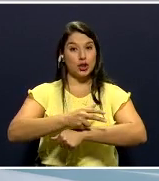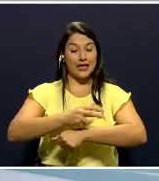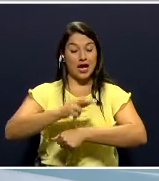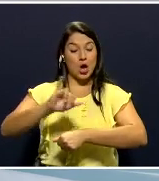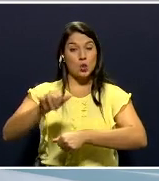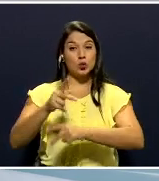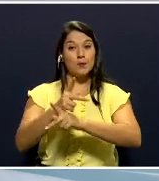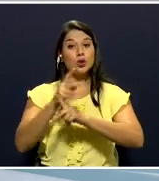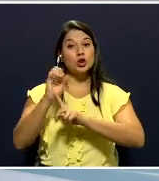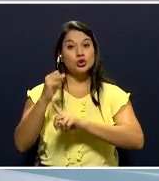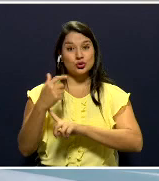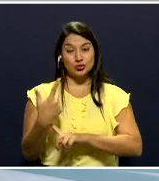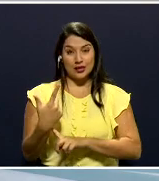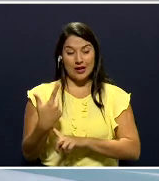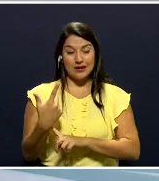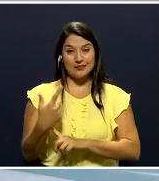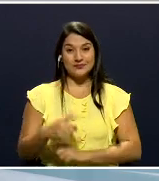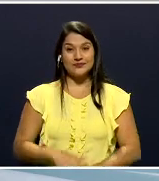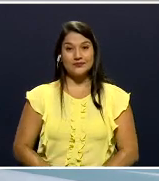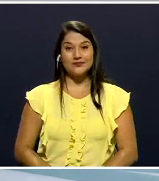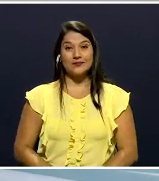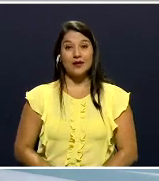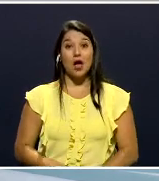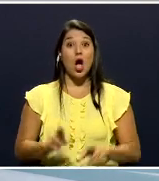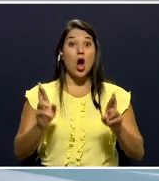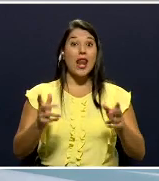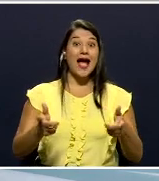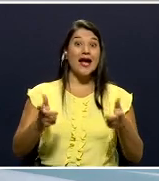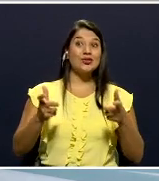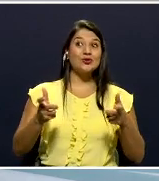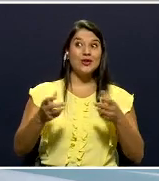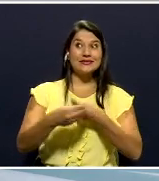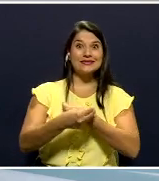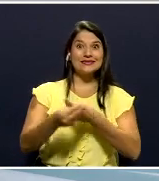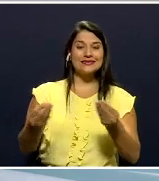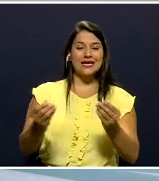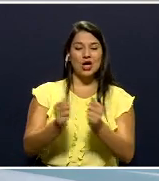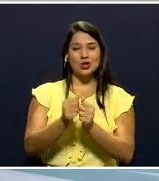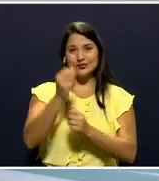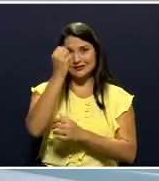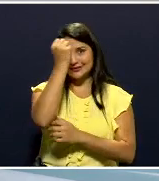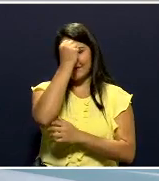la Junta de Protección Social. Que la suerte reparta con sabiduría.